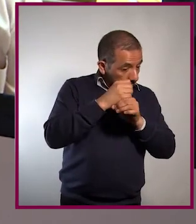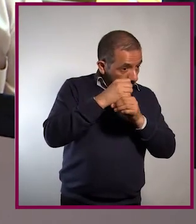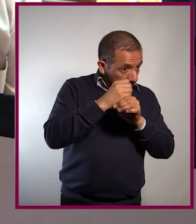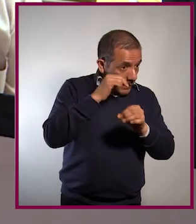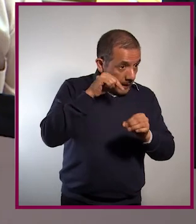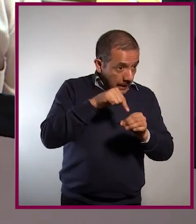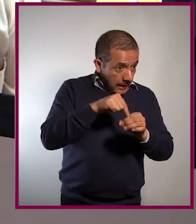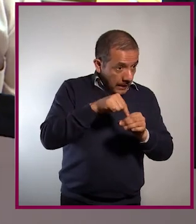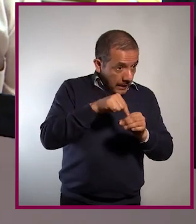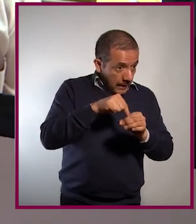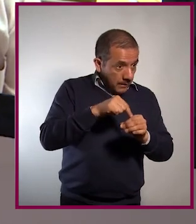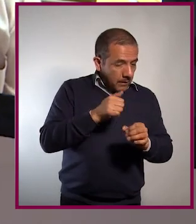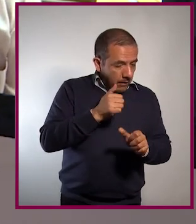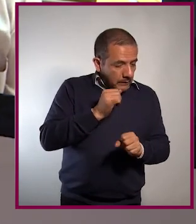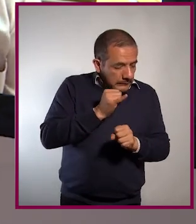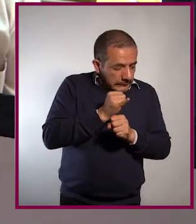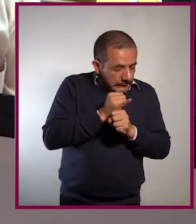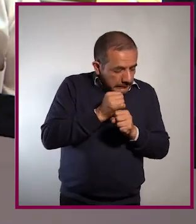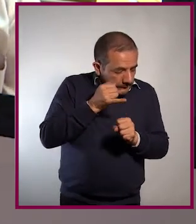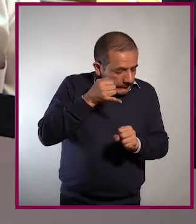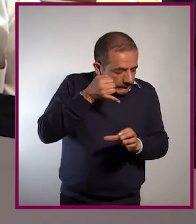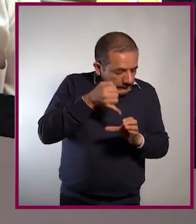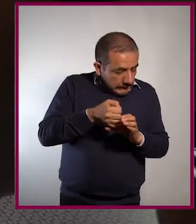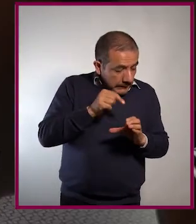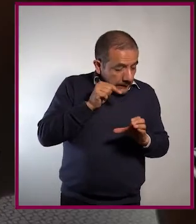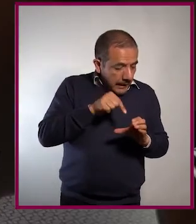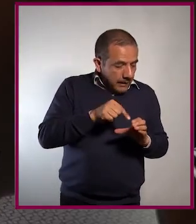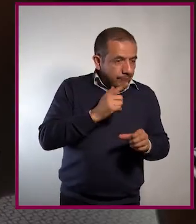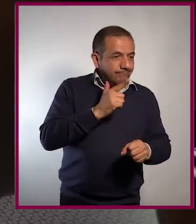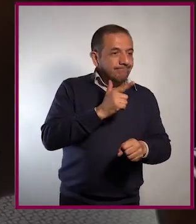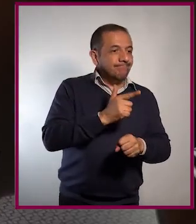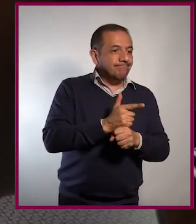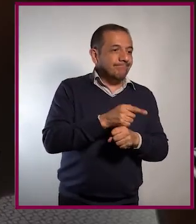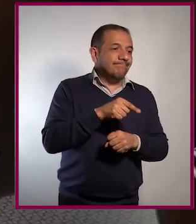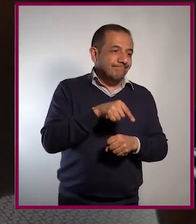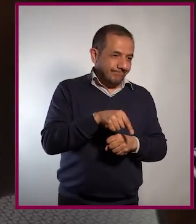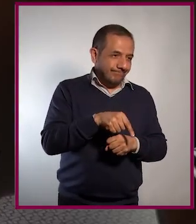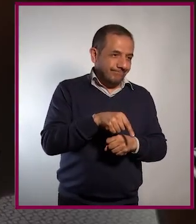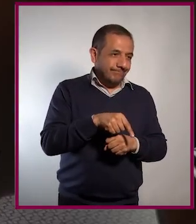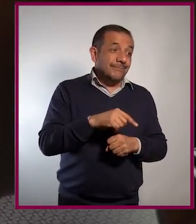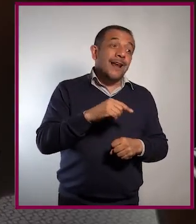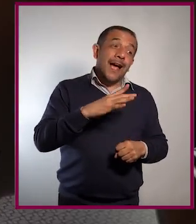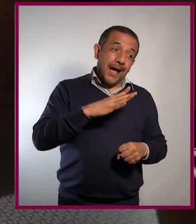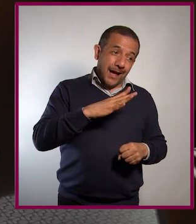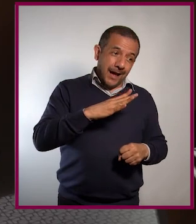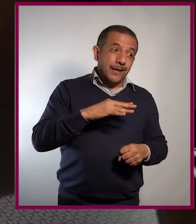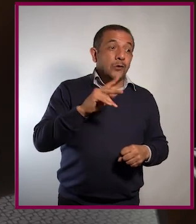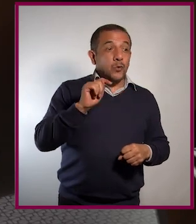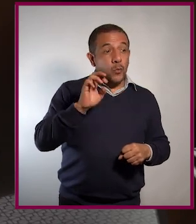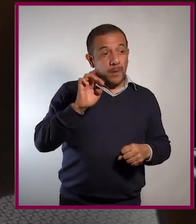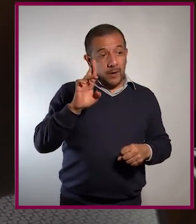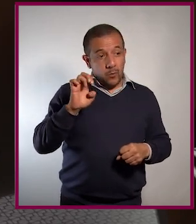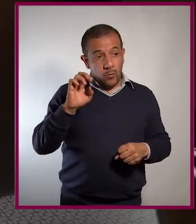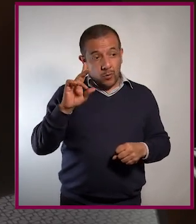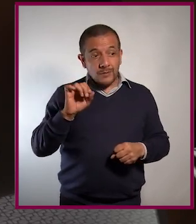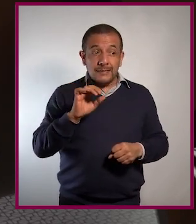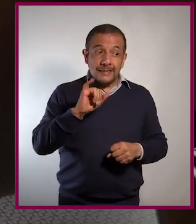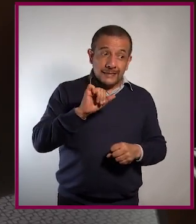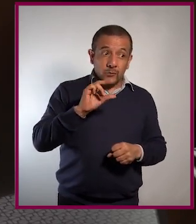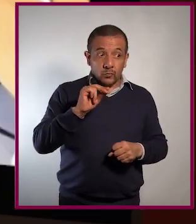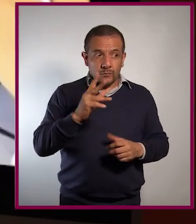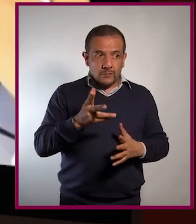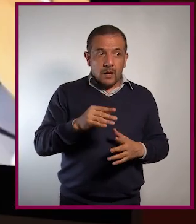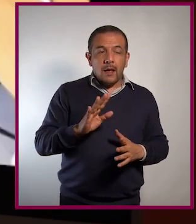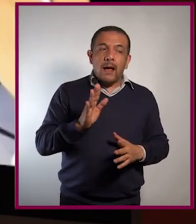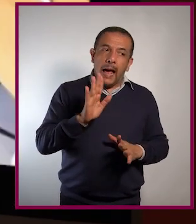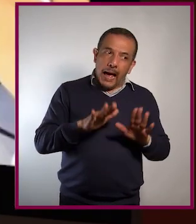ve en el microscopio con una tinción especial y muy fácilmente podemos saber si tienes tuberculosis o